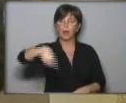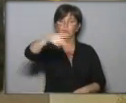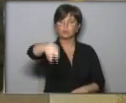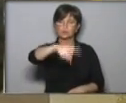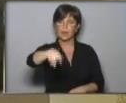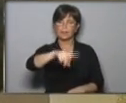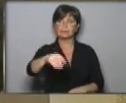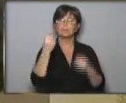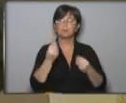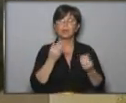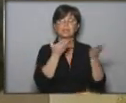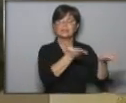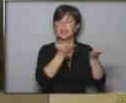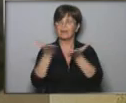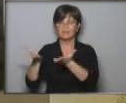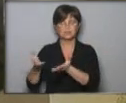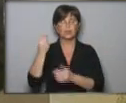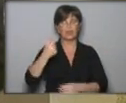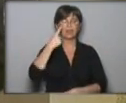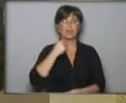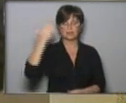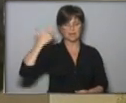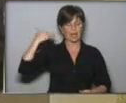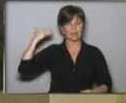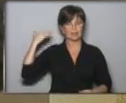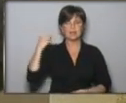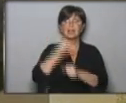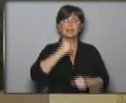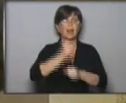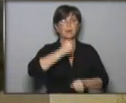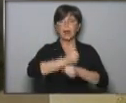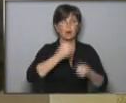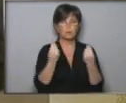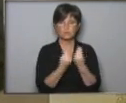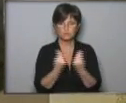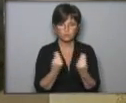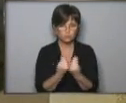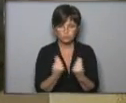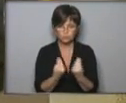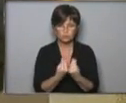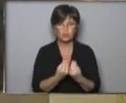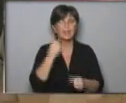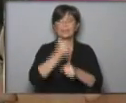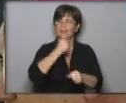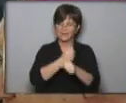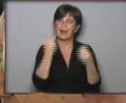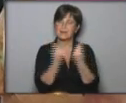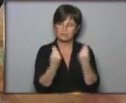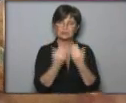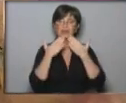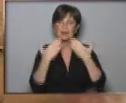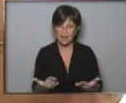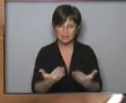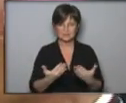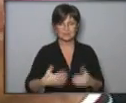el calificado servicio de los días pasados. Trabajaron mucho, ¿verdad? Trabajaron mucho.